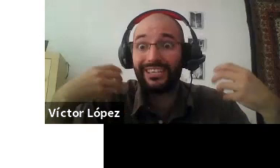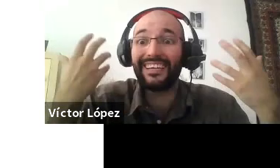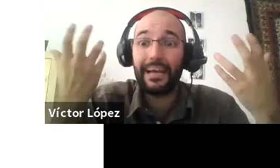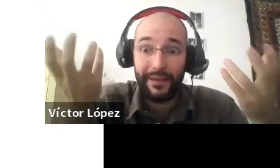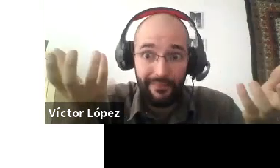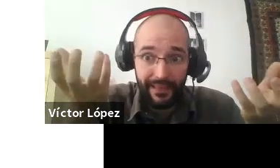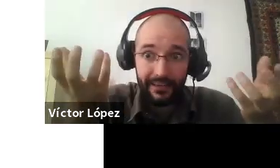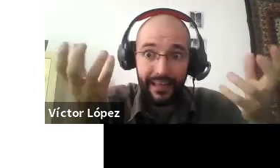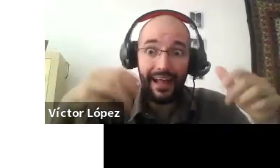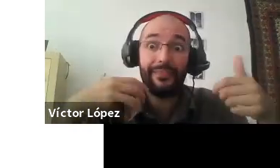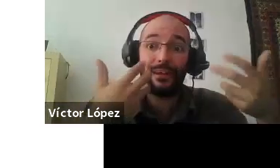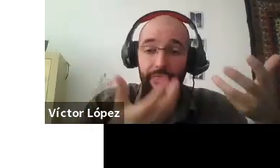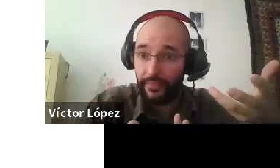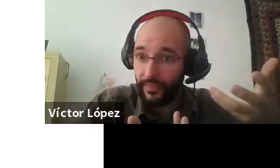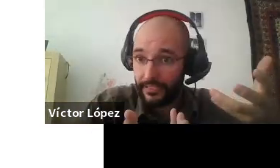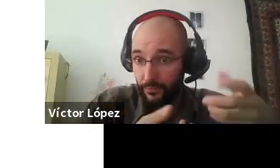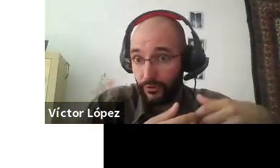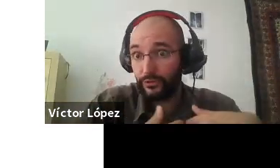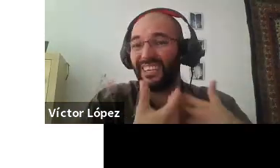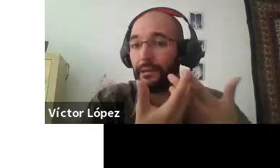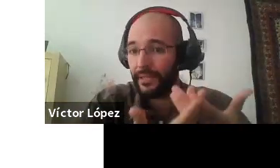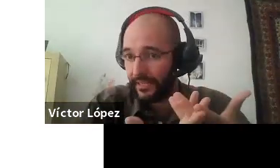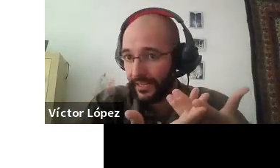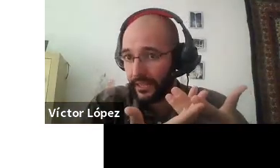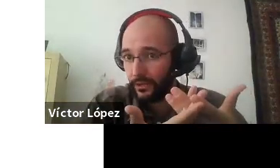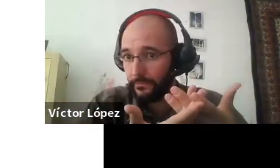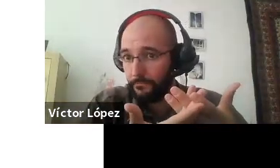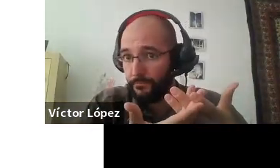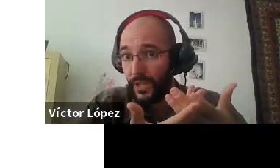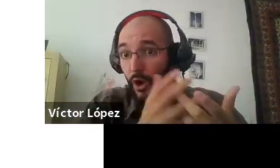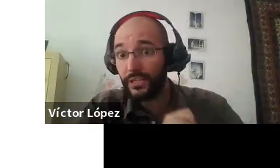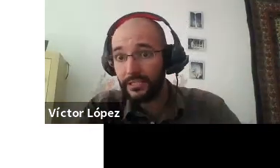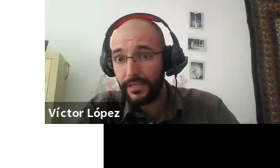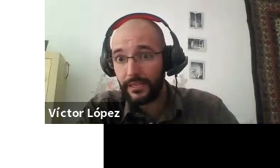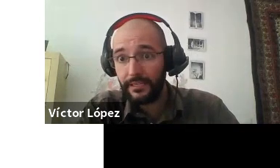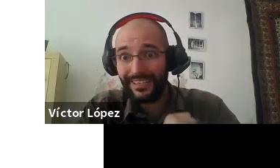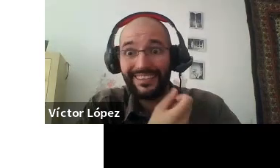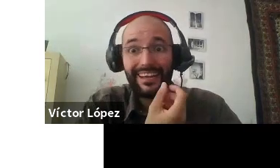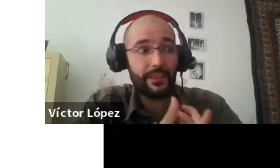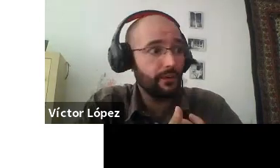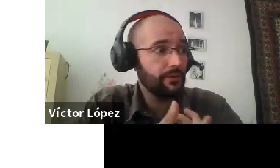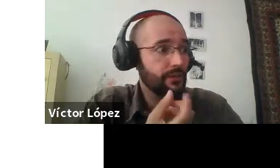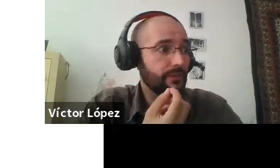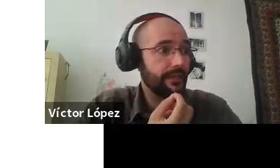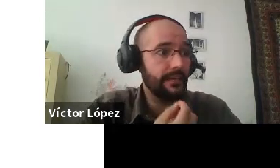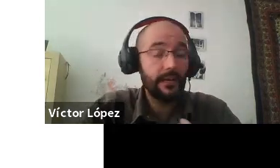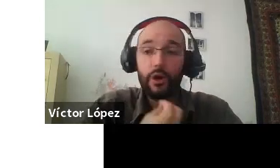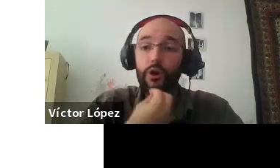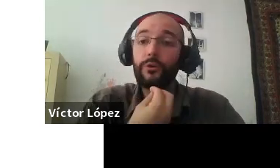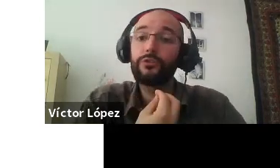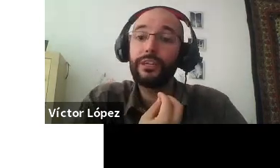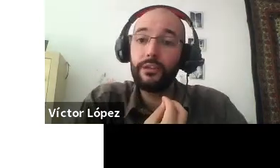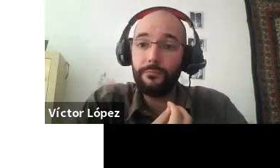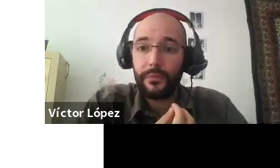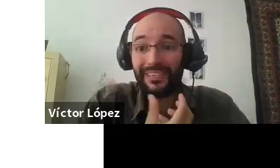chicos y chicas tienen que aprender a hacer ciencias, por lo tanto tienen que aprender indagación. Otras veces, indagación se utiliza